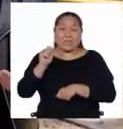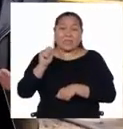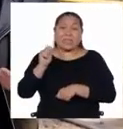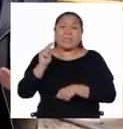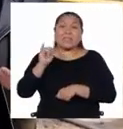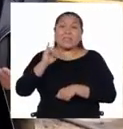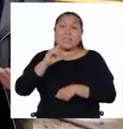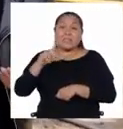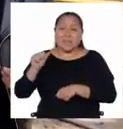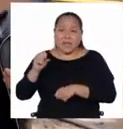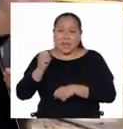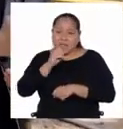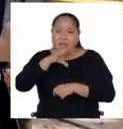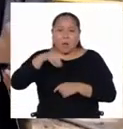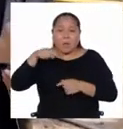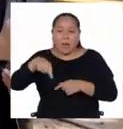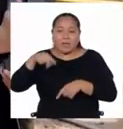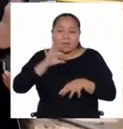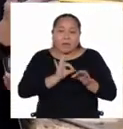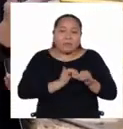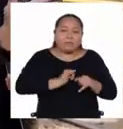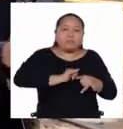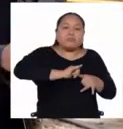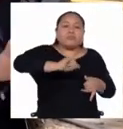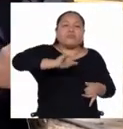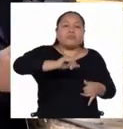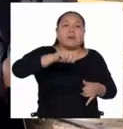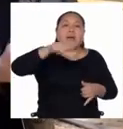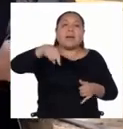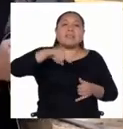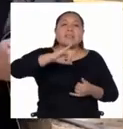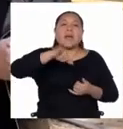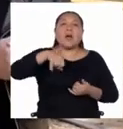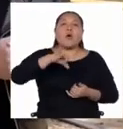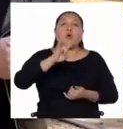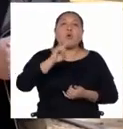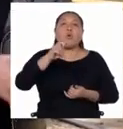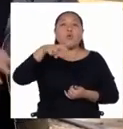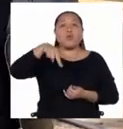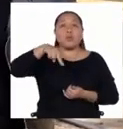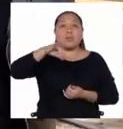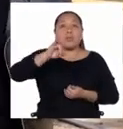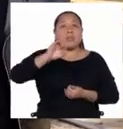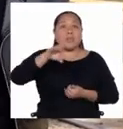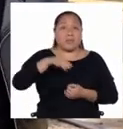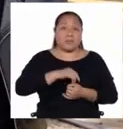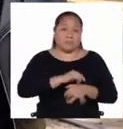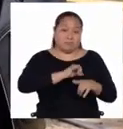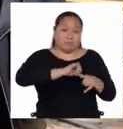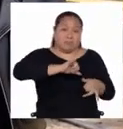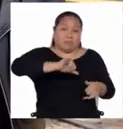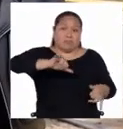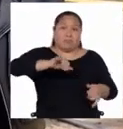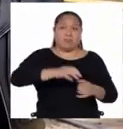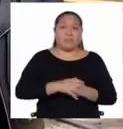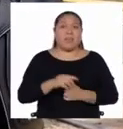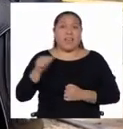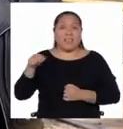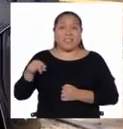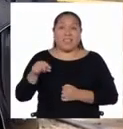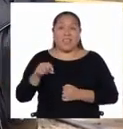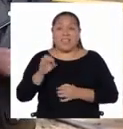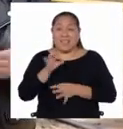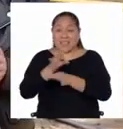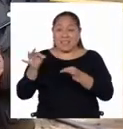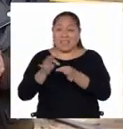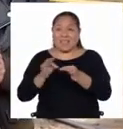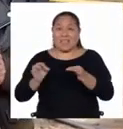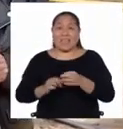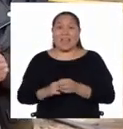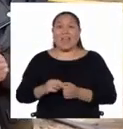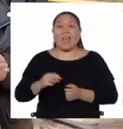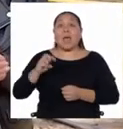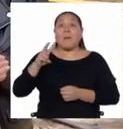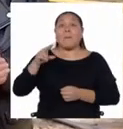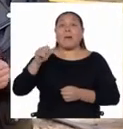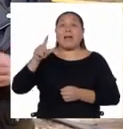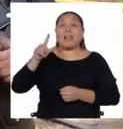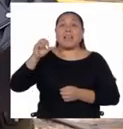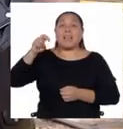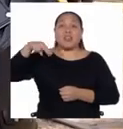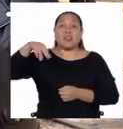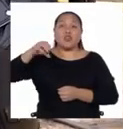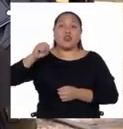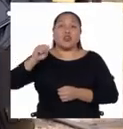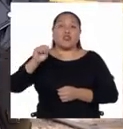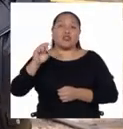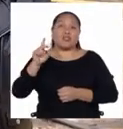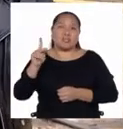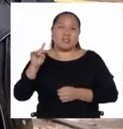hasta el valle de Jauja, en Junín. No en vano le decían a este señor Malinowski el constructor de lo imposible,